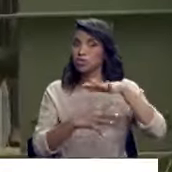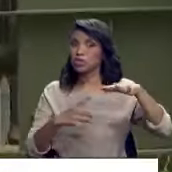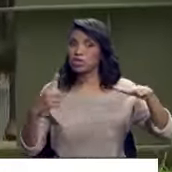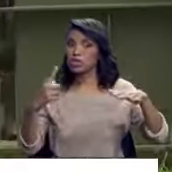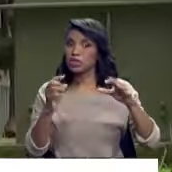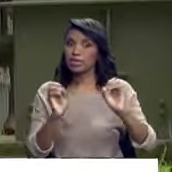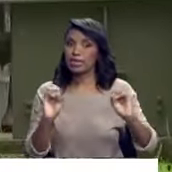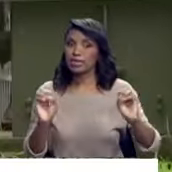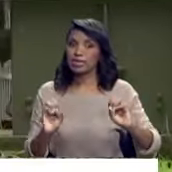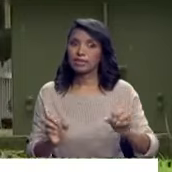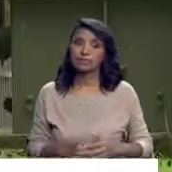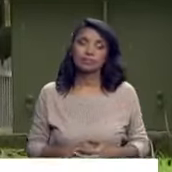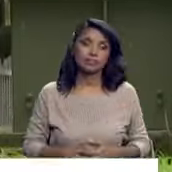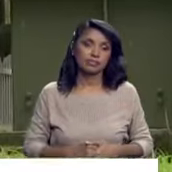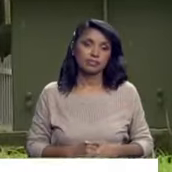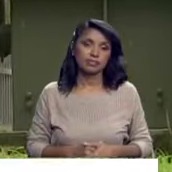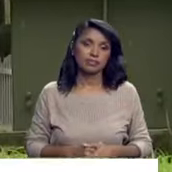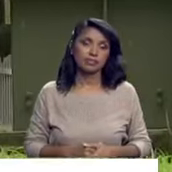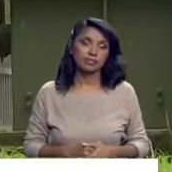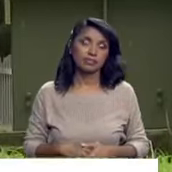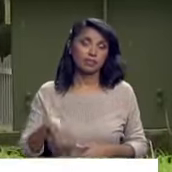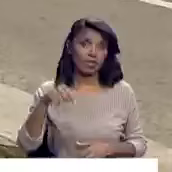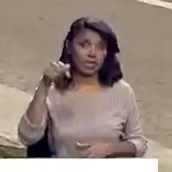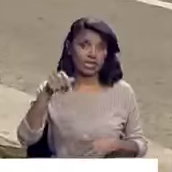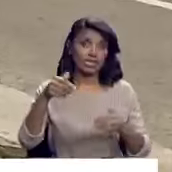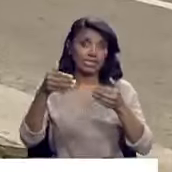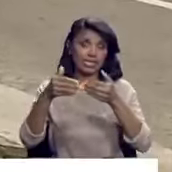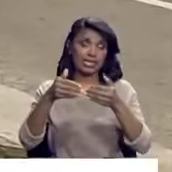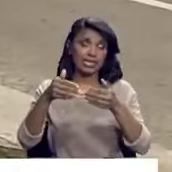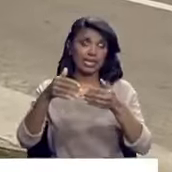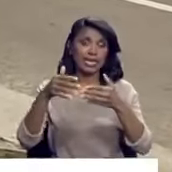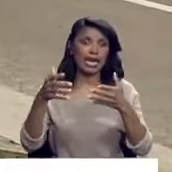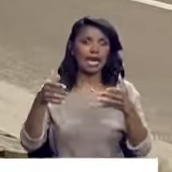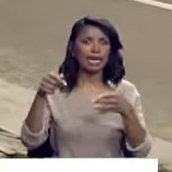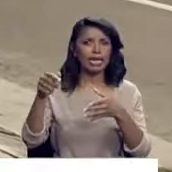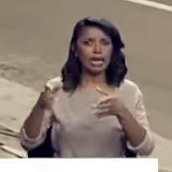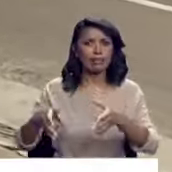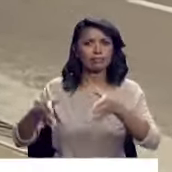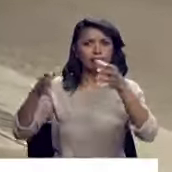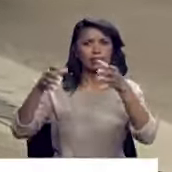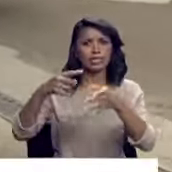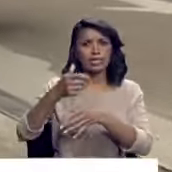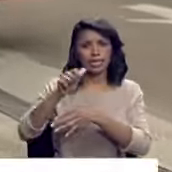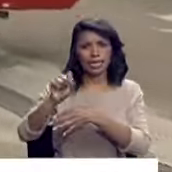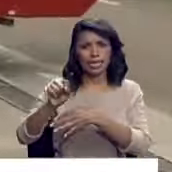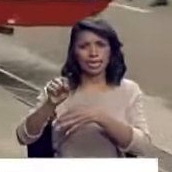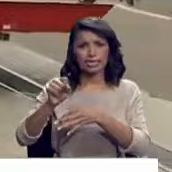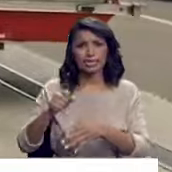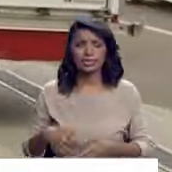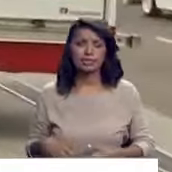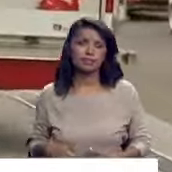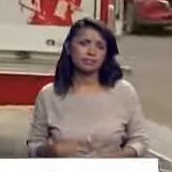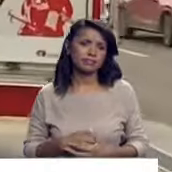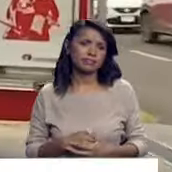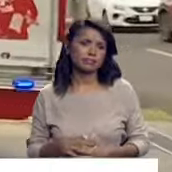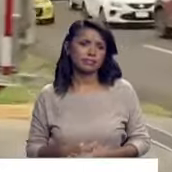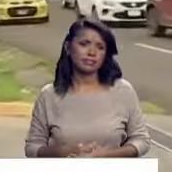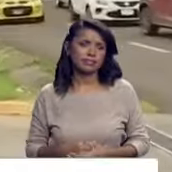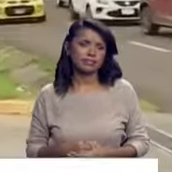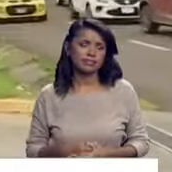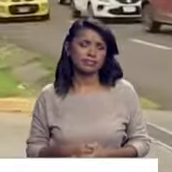aquí cerquita está el tanque de gas que abastece la cafetería de la Escuela República de